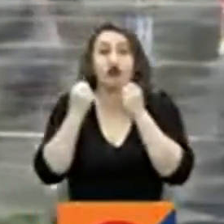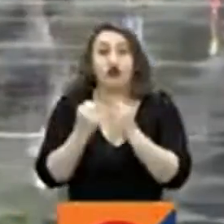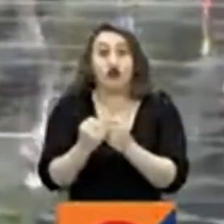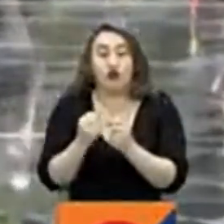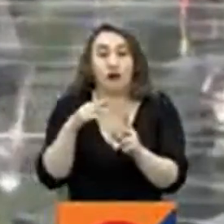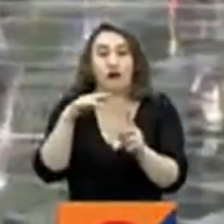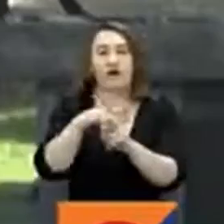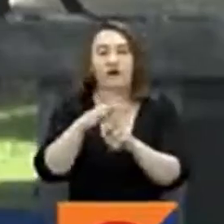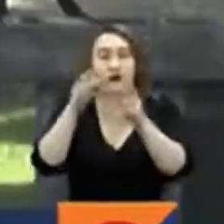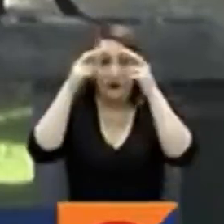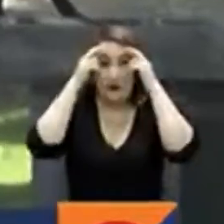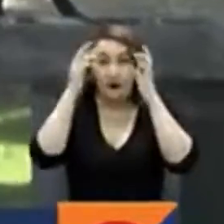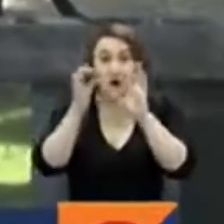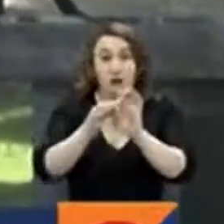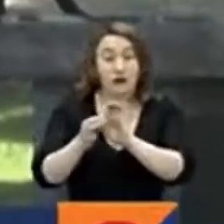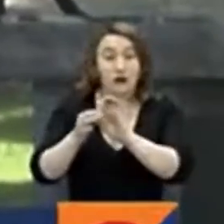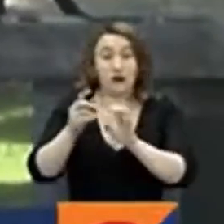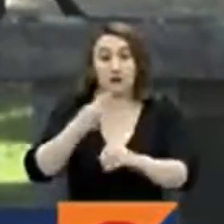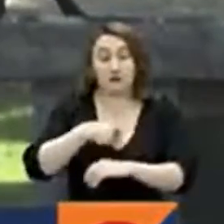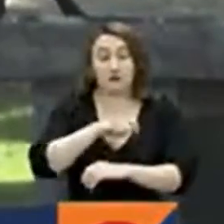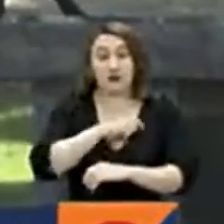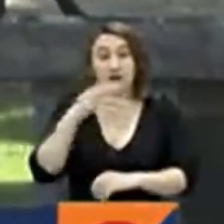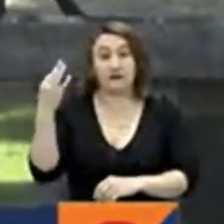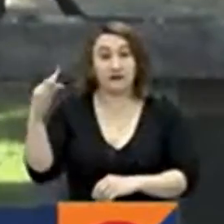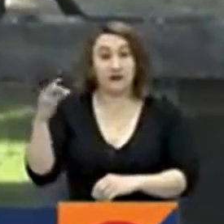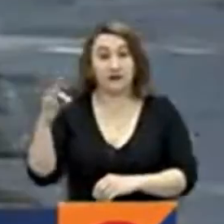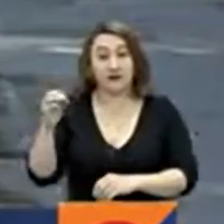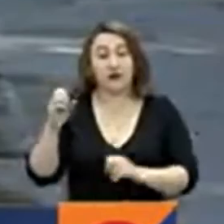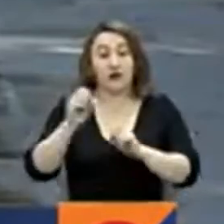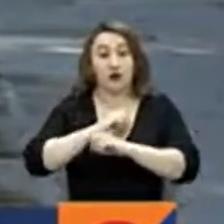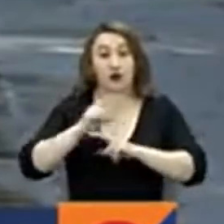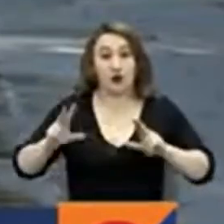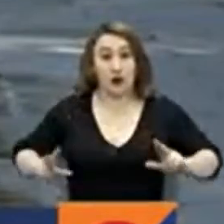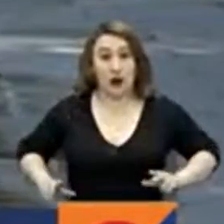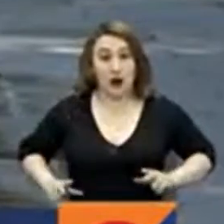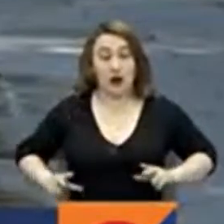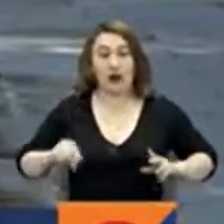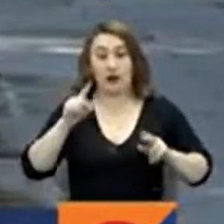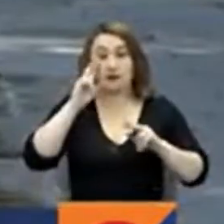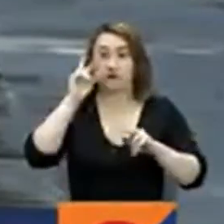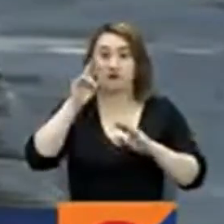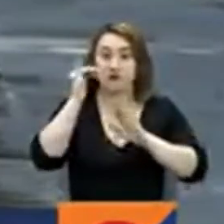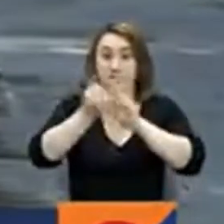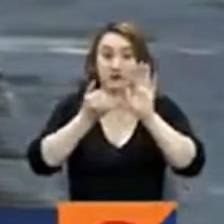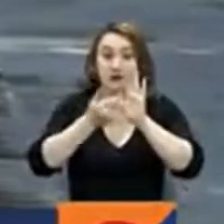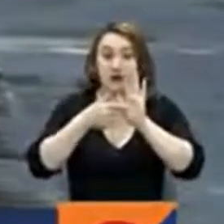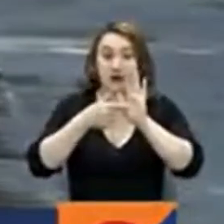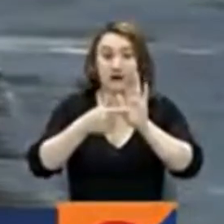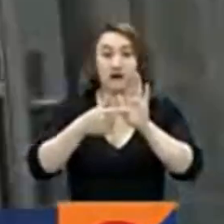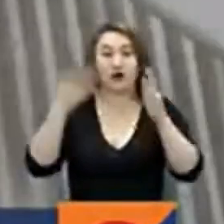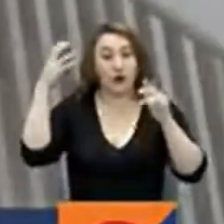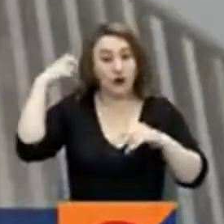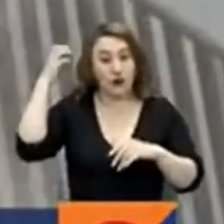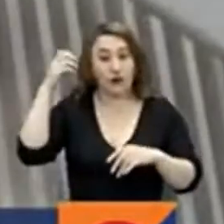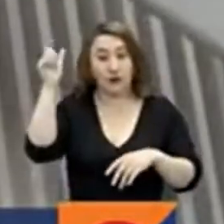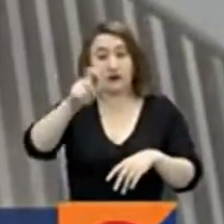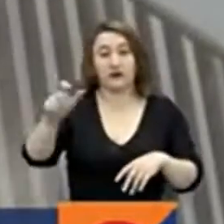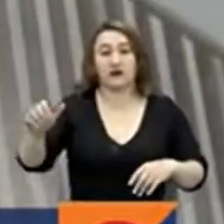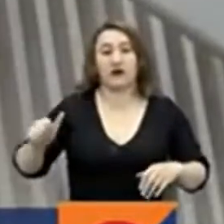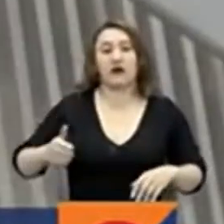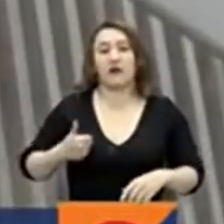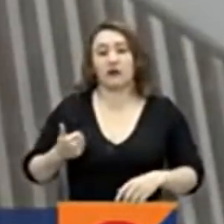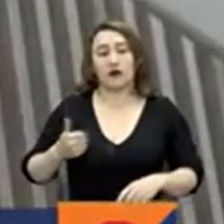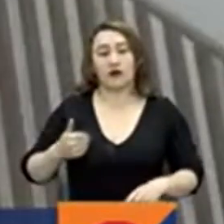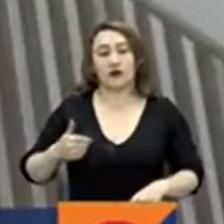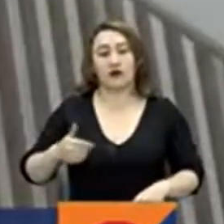Unido, España, Francia y Portugal especialmente. Esta es la imagen recurrente en Europa, las personas aprovechando